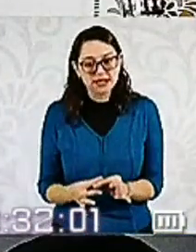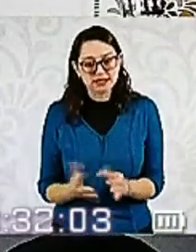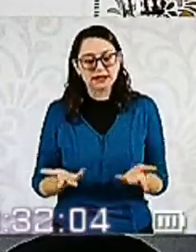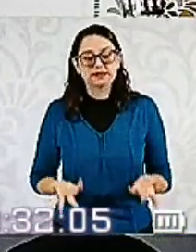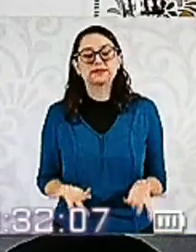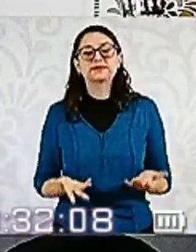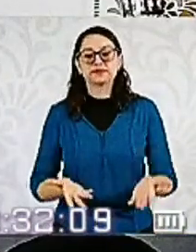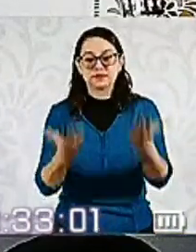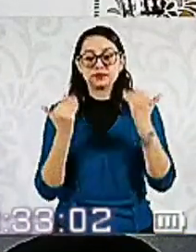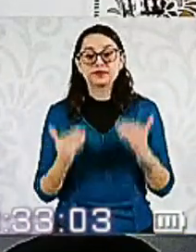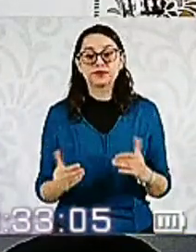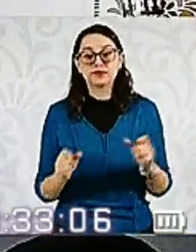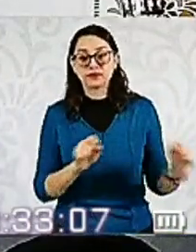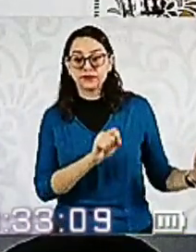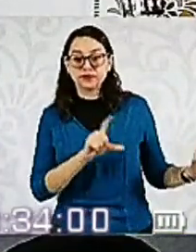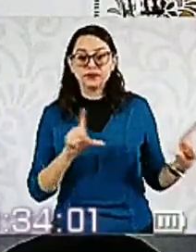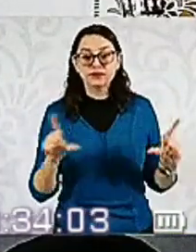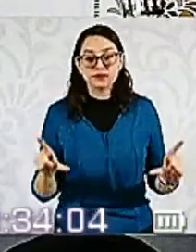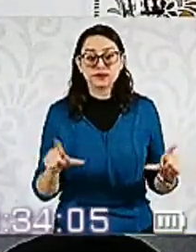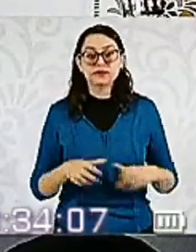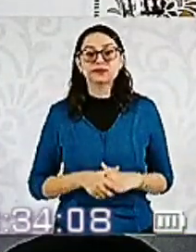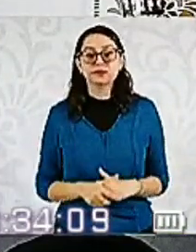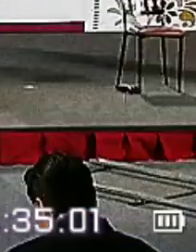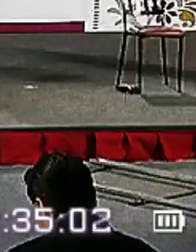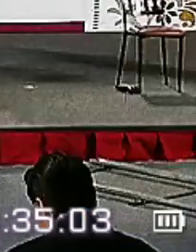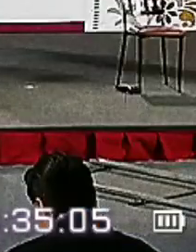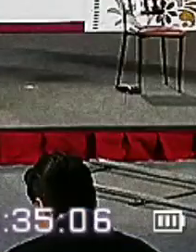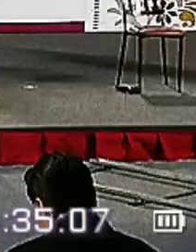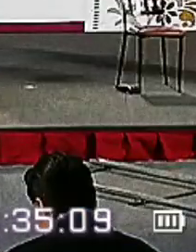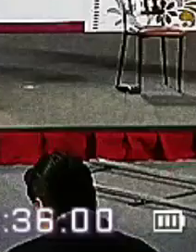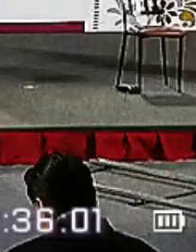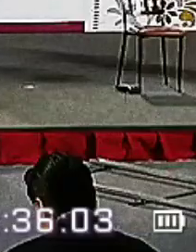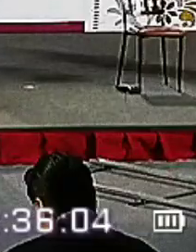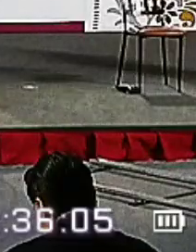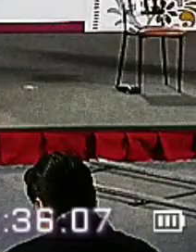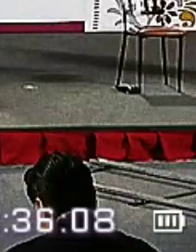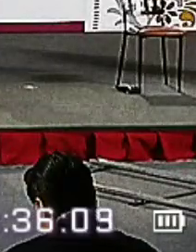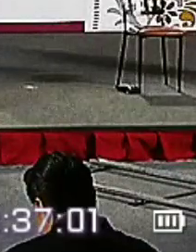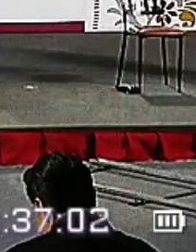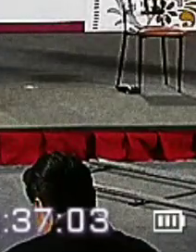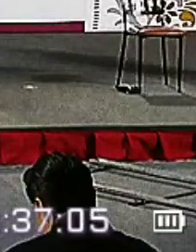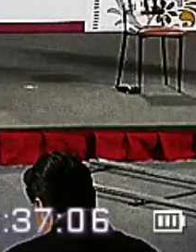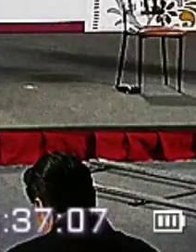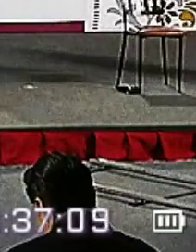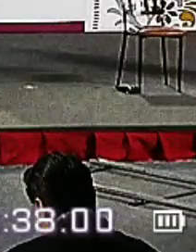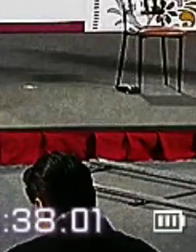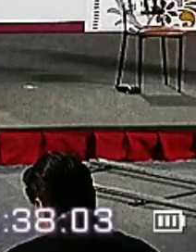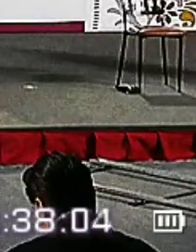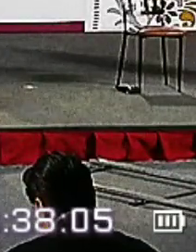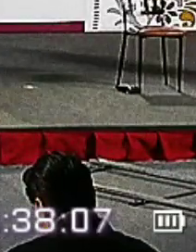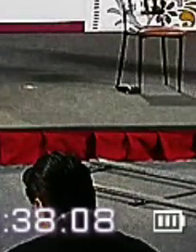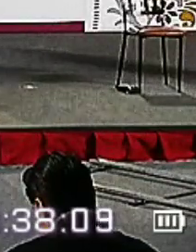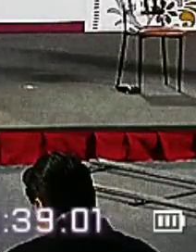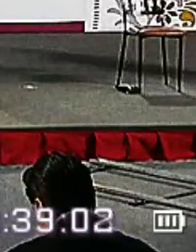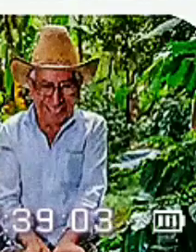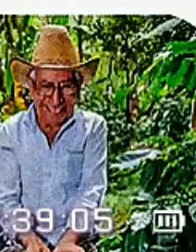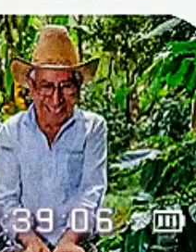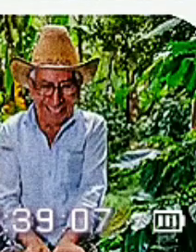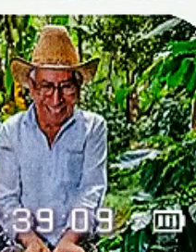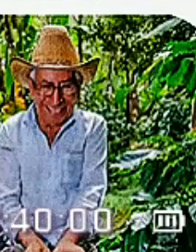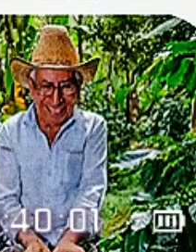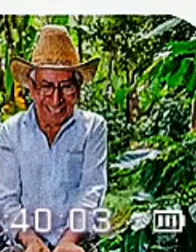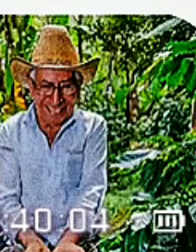favor. La siguiente. Y en estos primeros días que estamos trabajando, pues un encargo que nos dio la